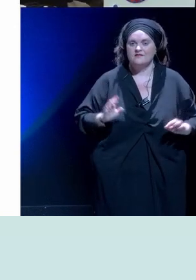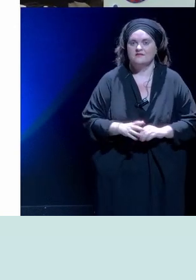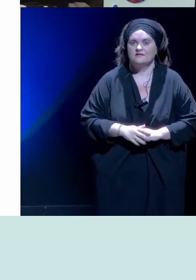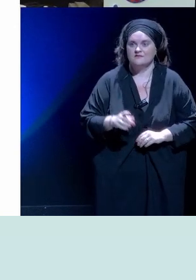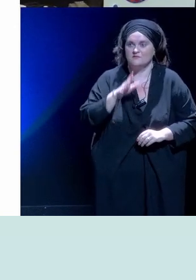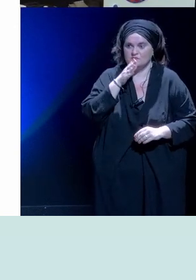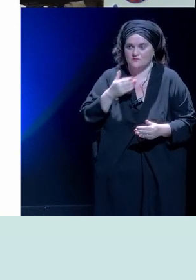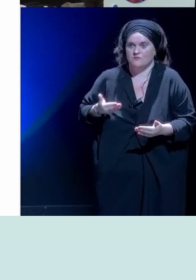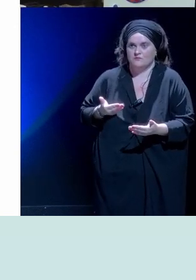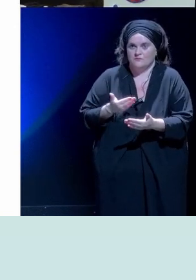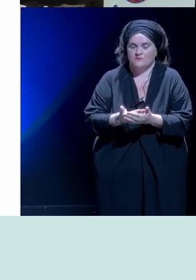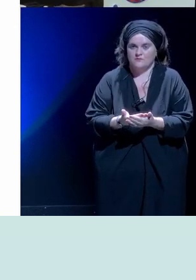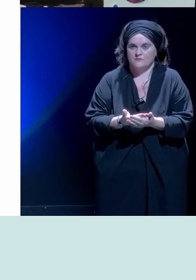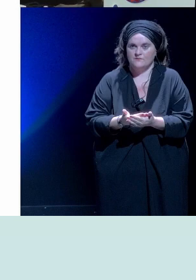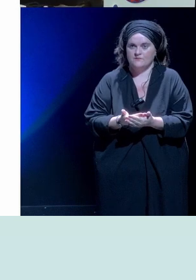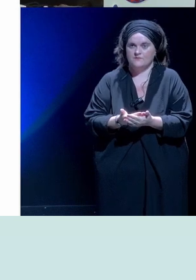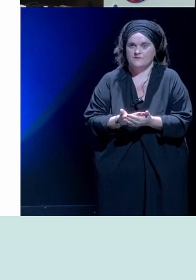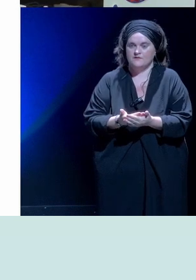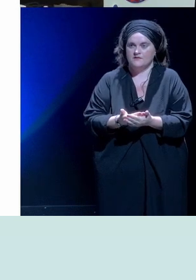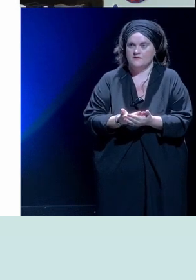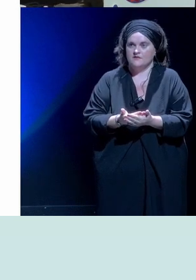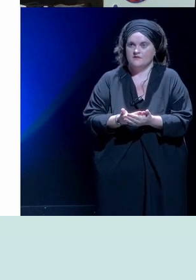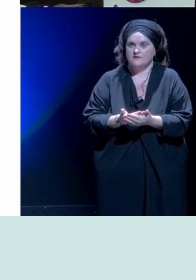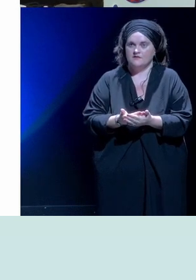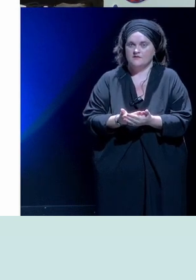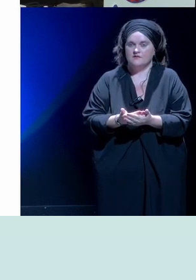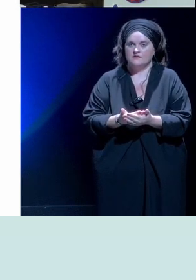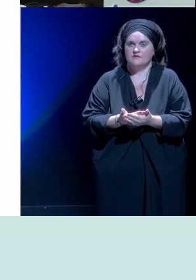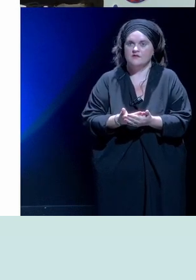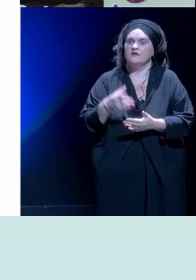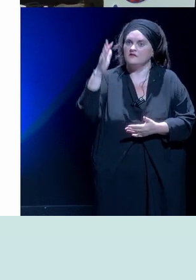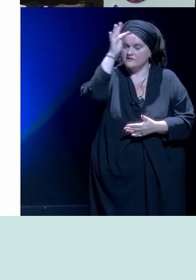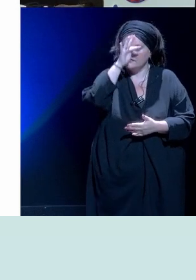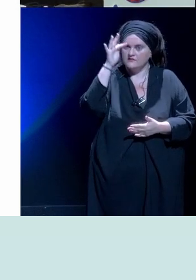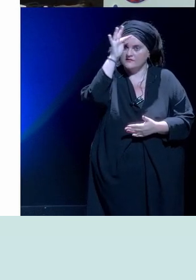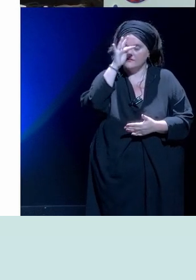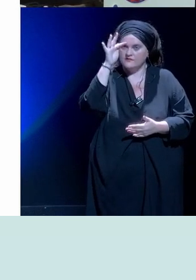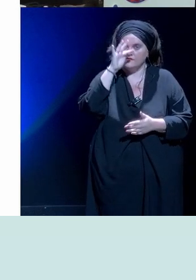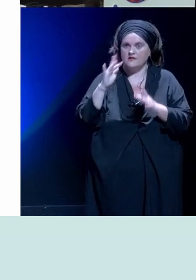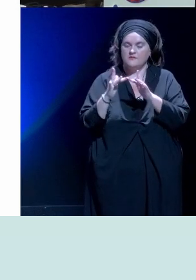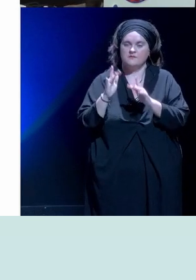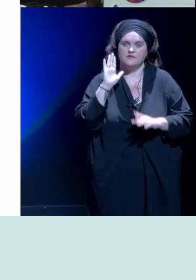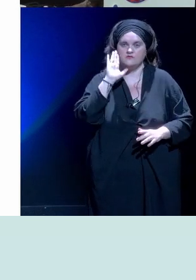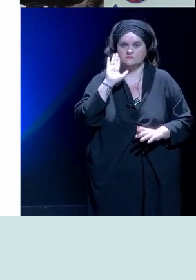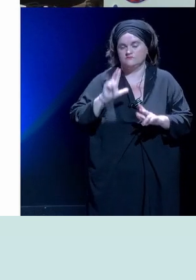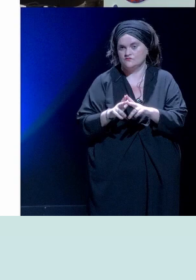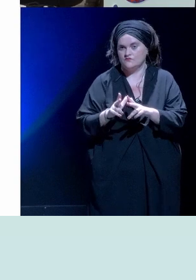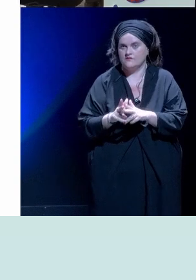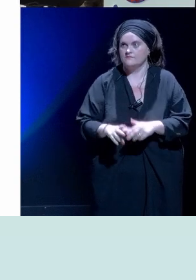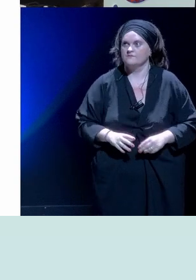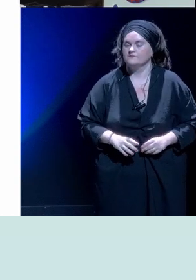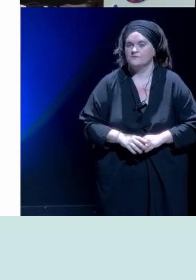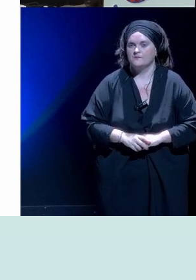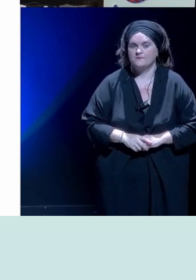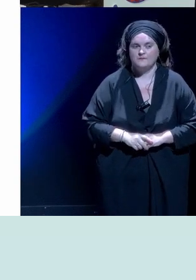les propongo entrar en materia, entrar en el marco teórico del apego social. Alors je vais vous parler donc des